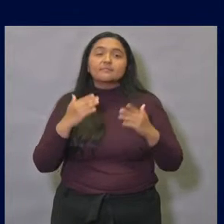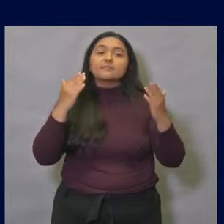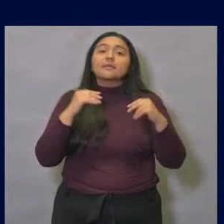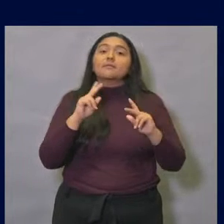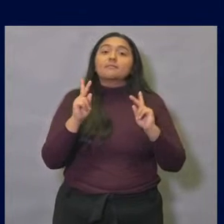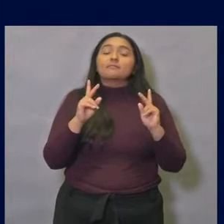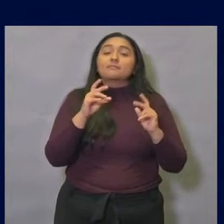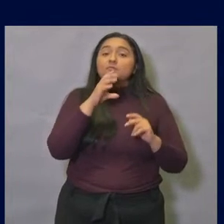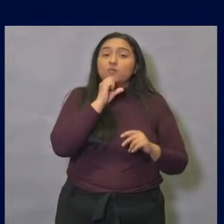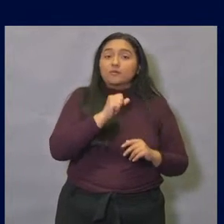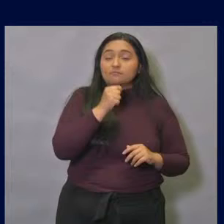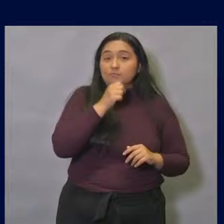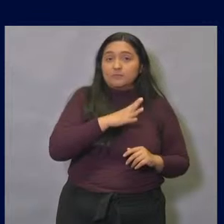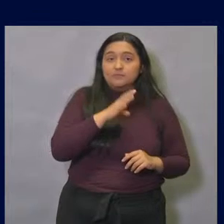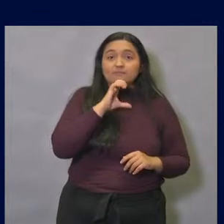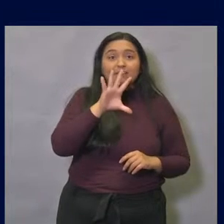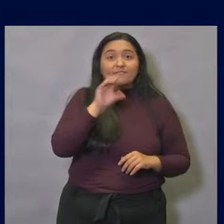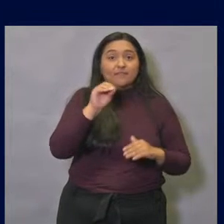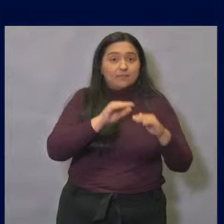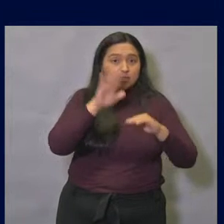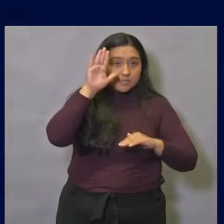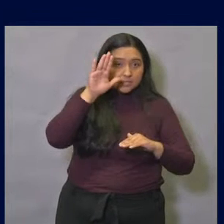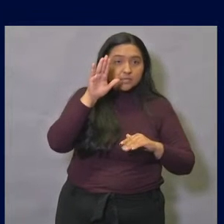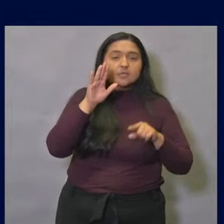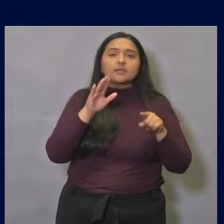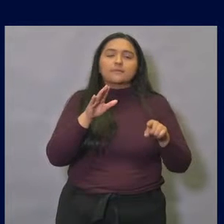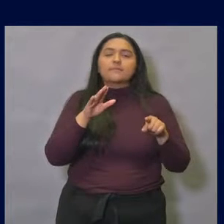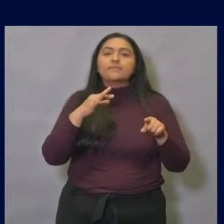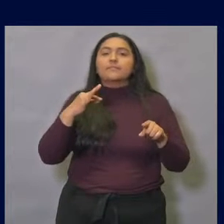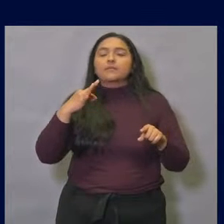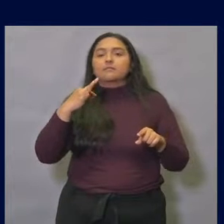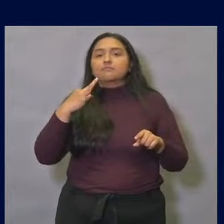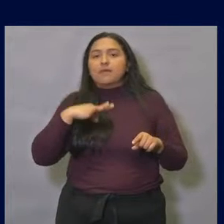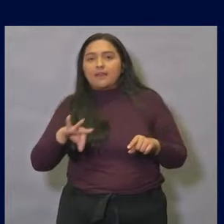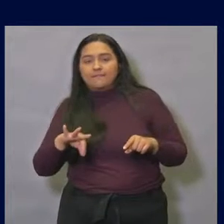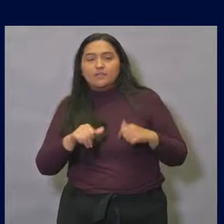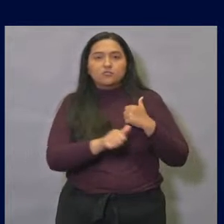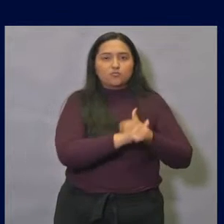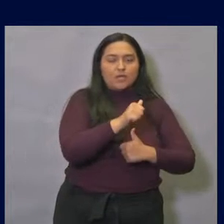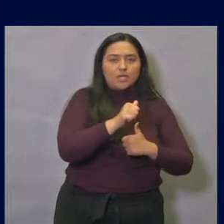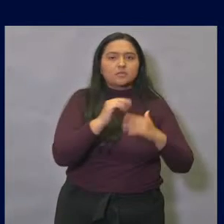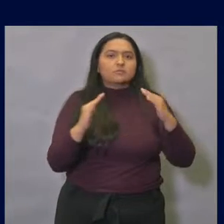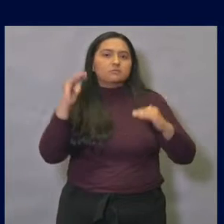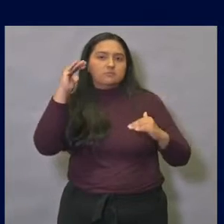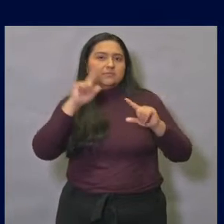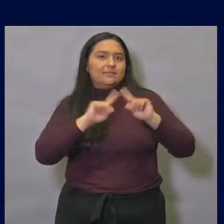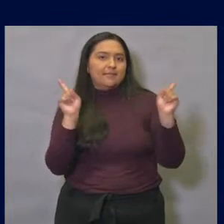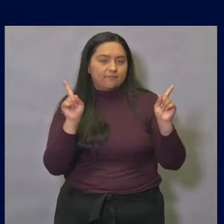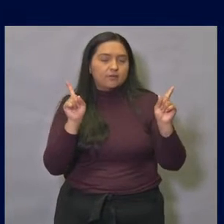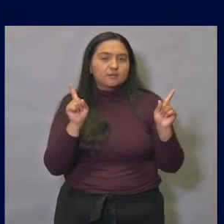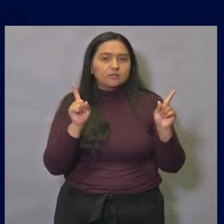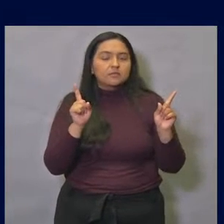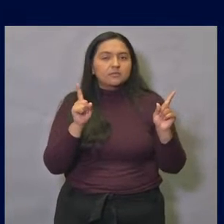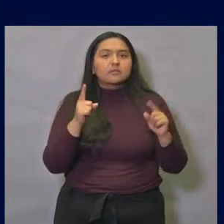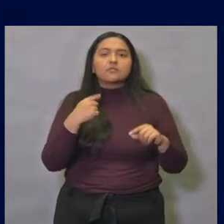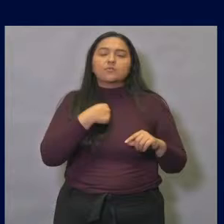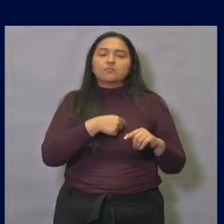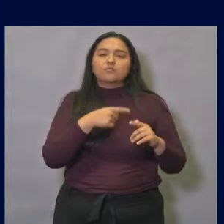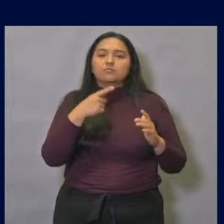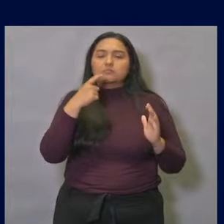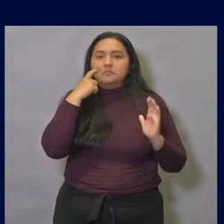la diferencia en riesgos y beneficios fue más dramática. No esperaríamos ver más de 2 casos de